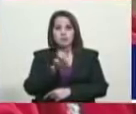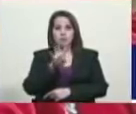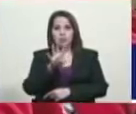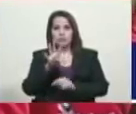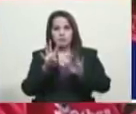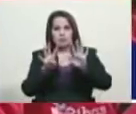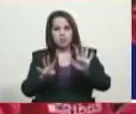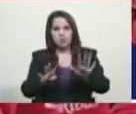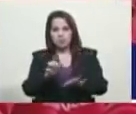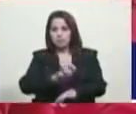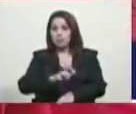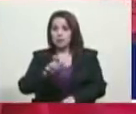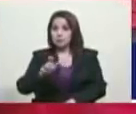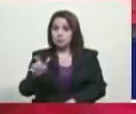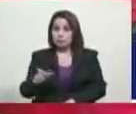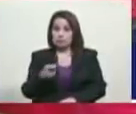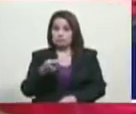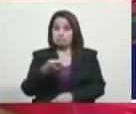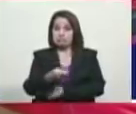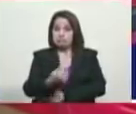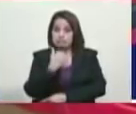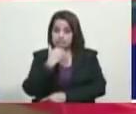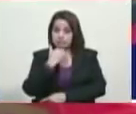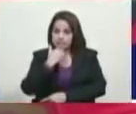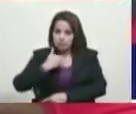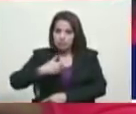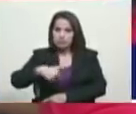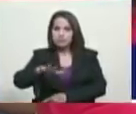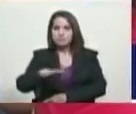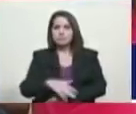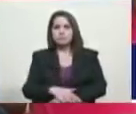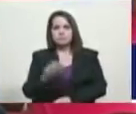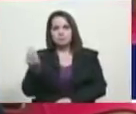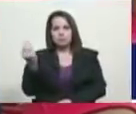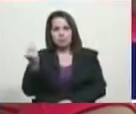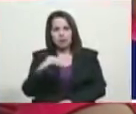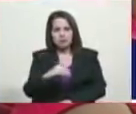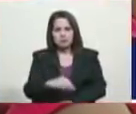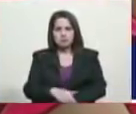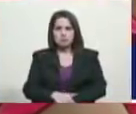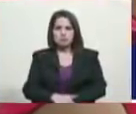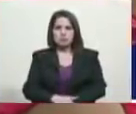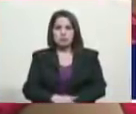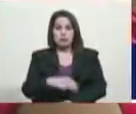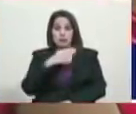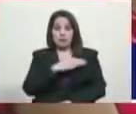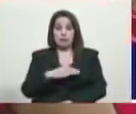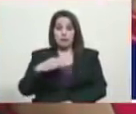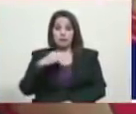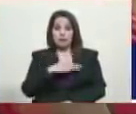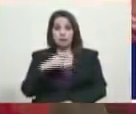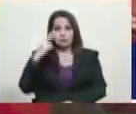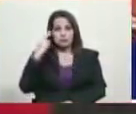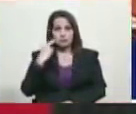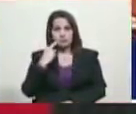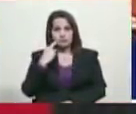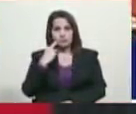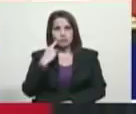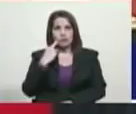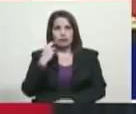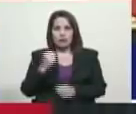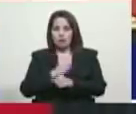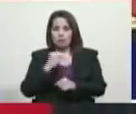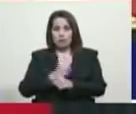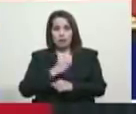151.149 compatriotas, que además en la misión Rivas están incorporados a labores